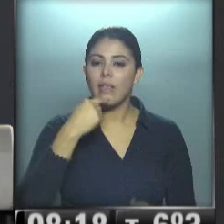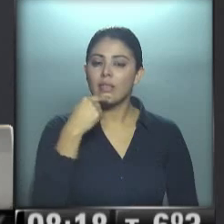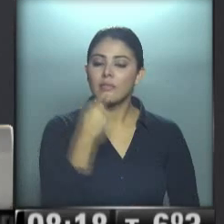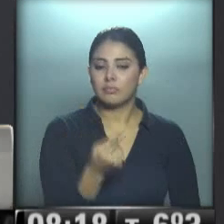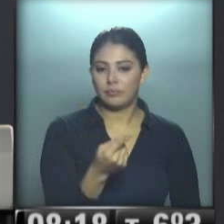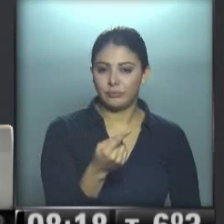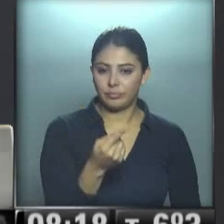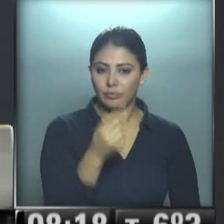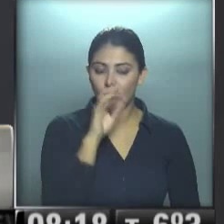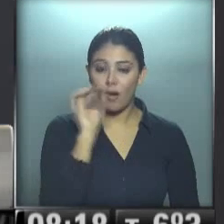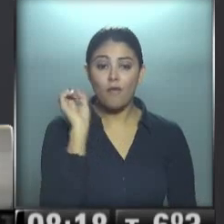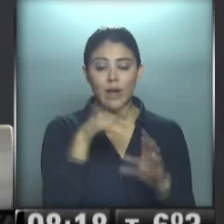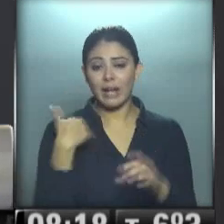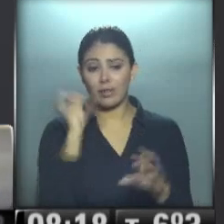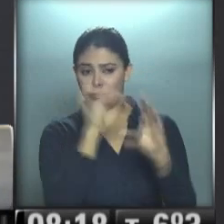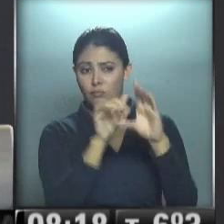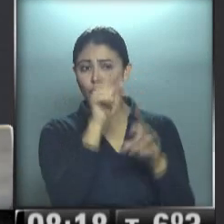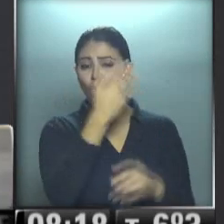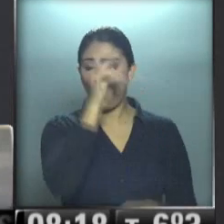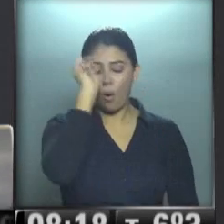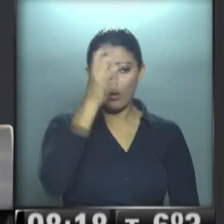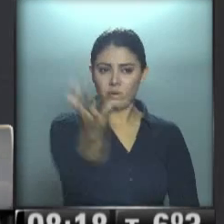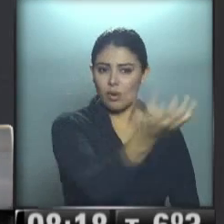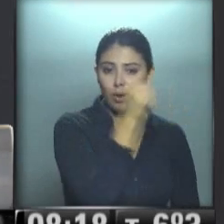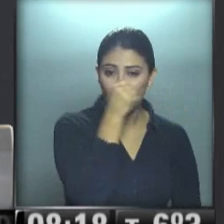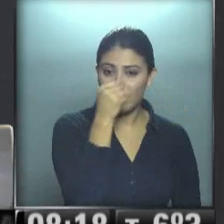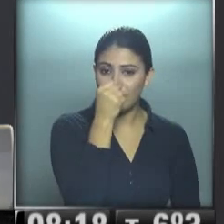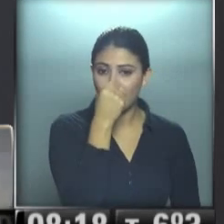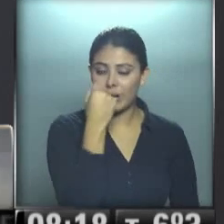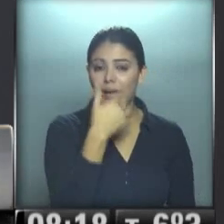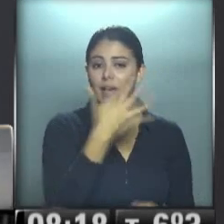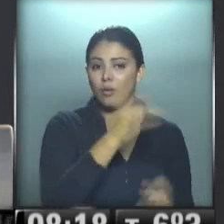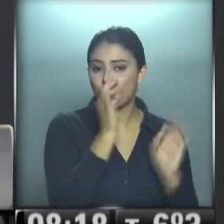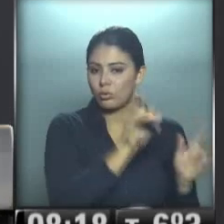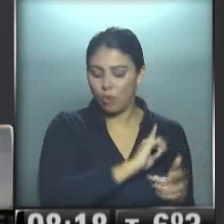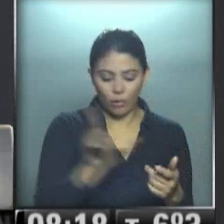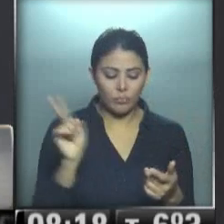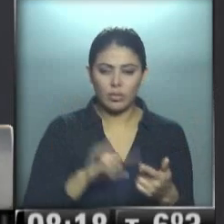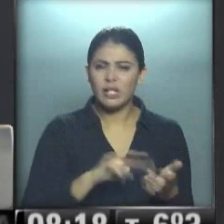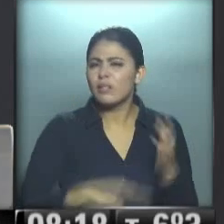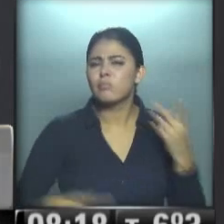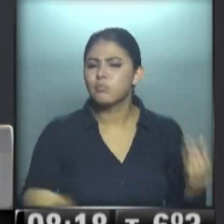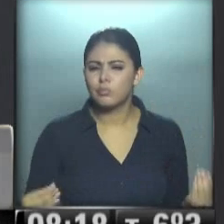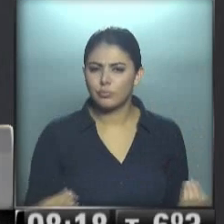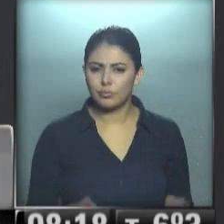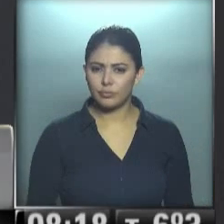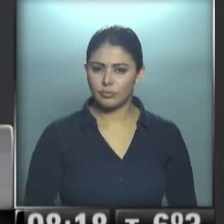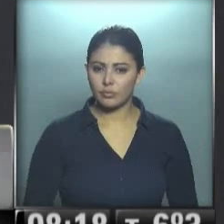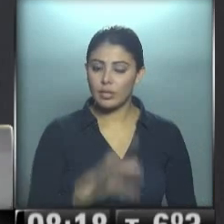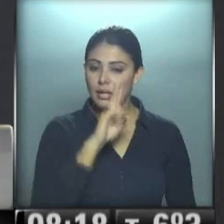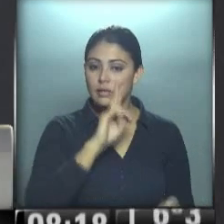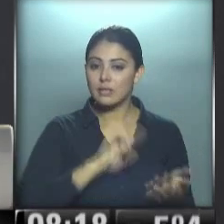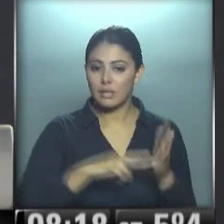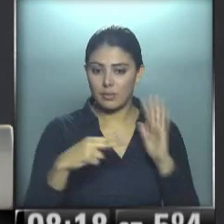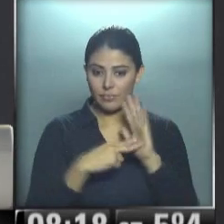de los fondos depositados para aplicar su propio fallo esto qué significa significa